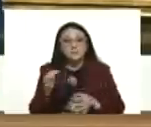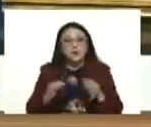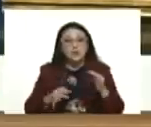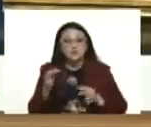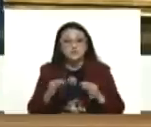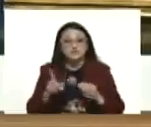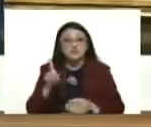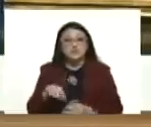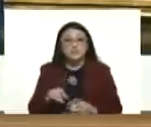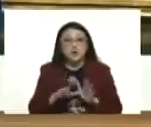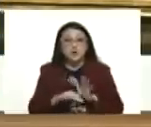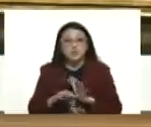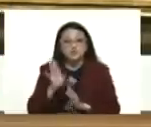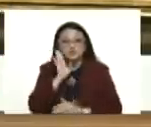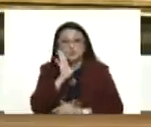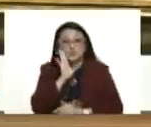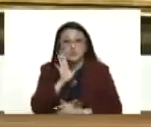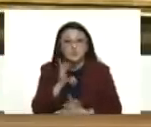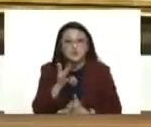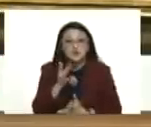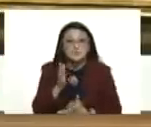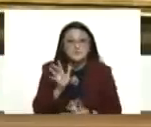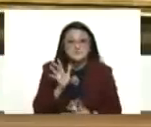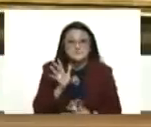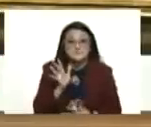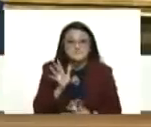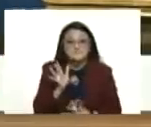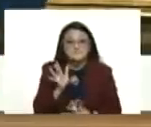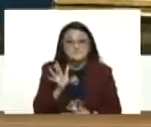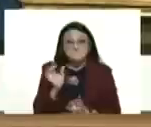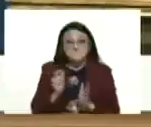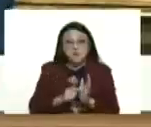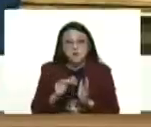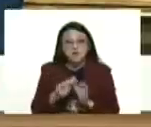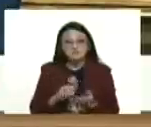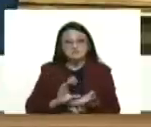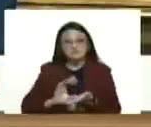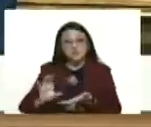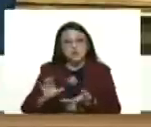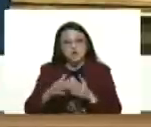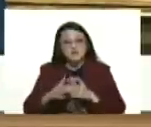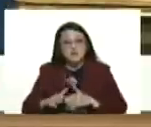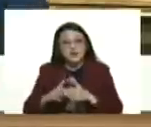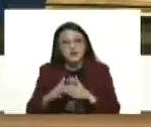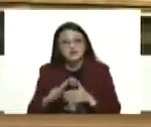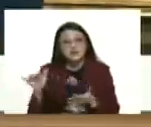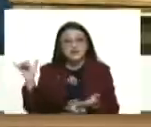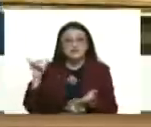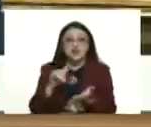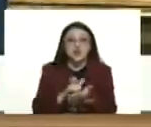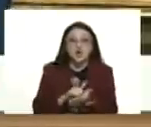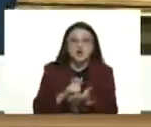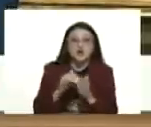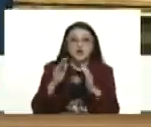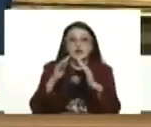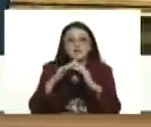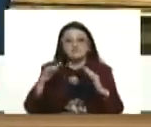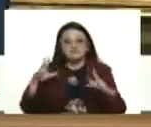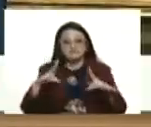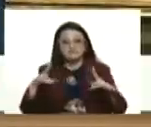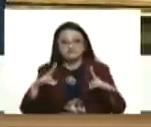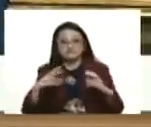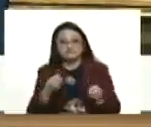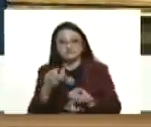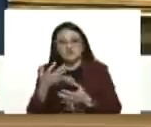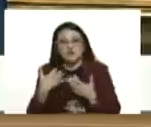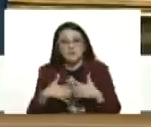también, porque en un descuido, en un ráspalo, le devuelven los yates, le devuelven los aviones, le devuelven las mansiones, le devuelven